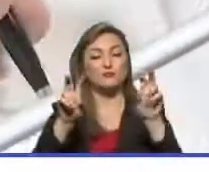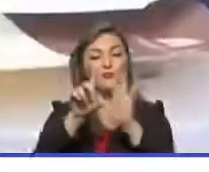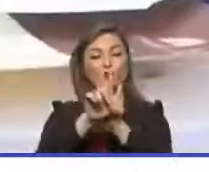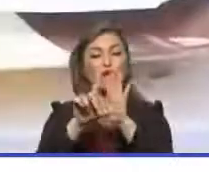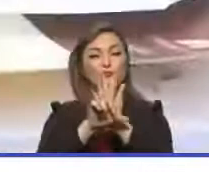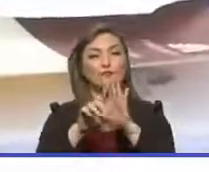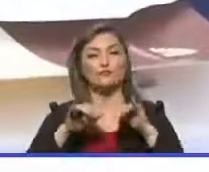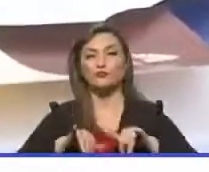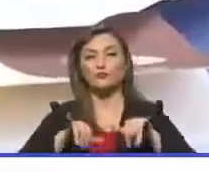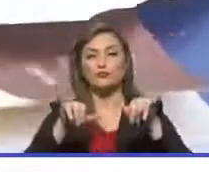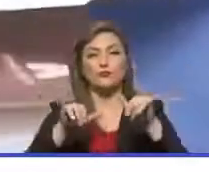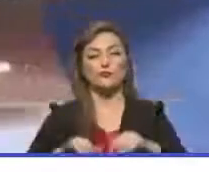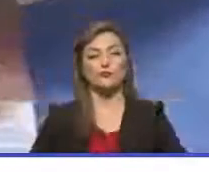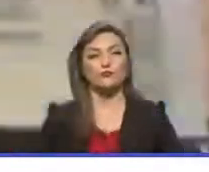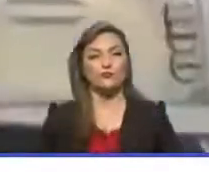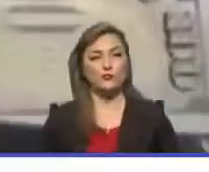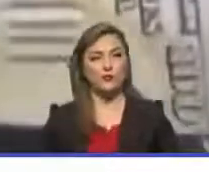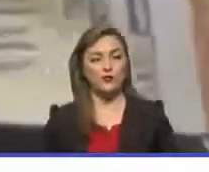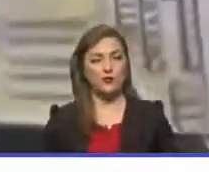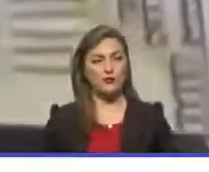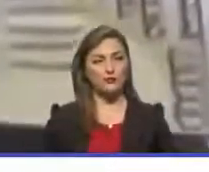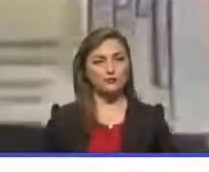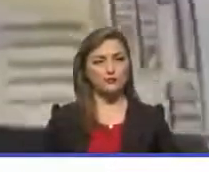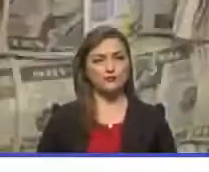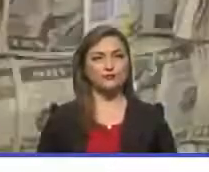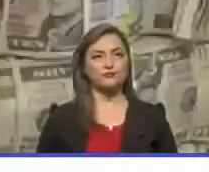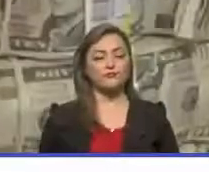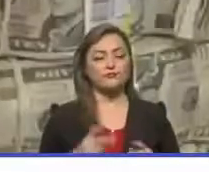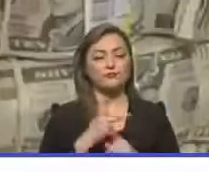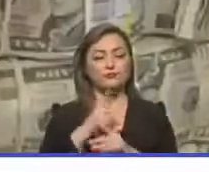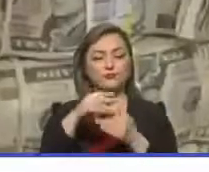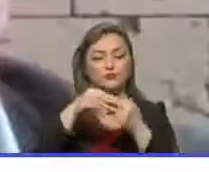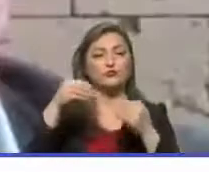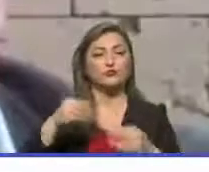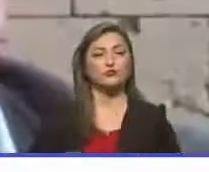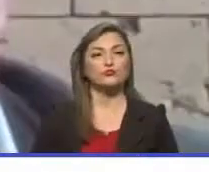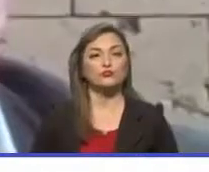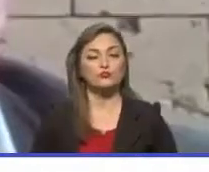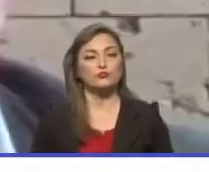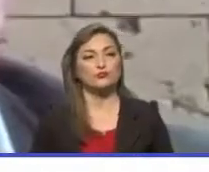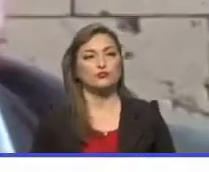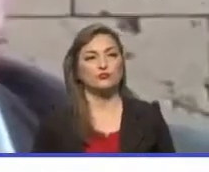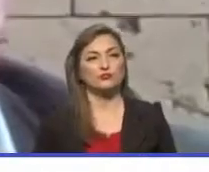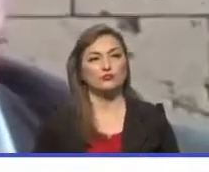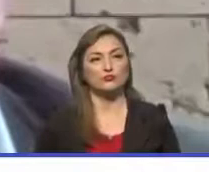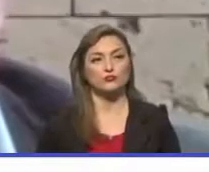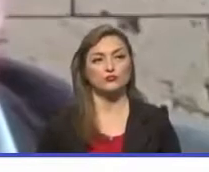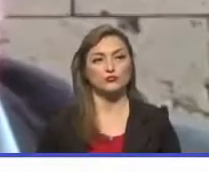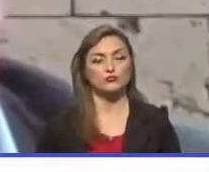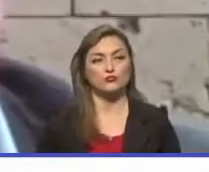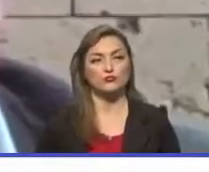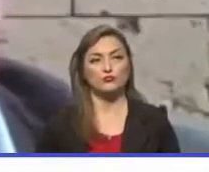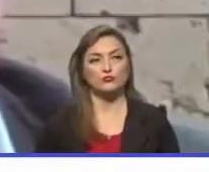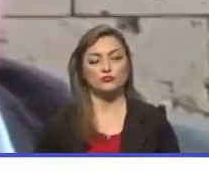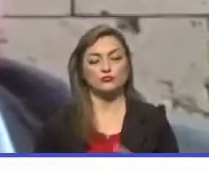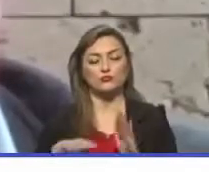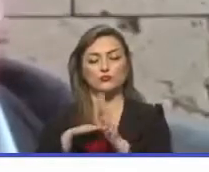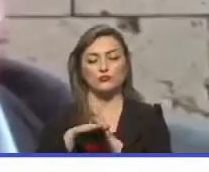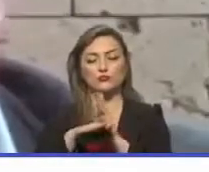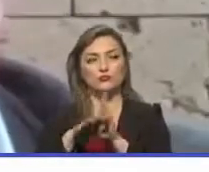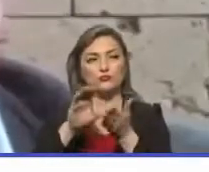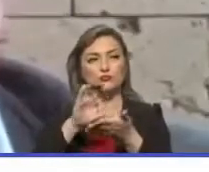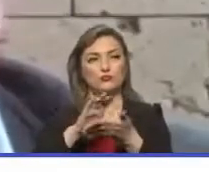que se mantiene el espíritu de la ley, que es la protección de la dolarización. Que el Banco Central tiene que tener una